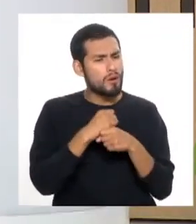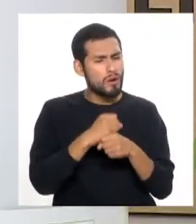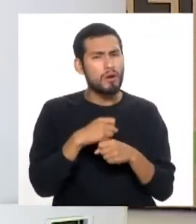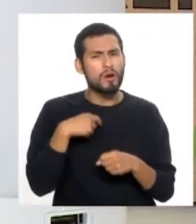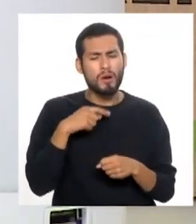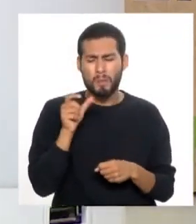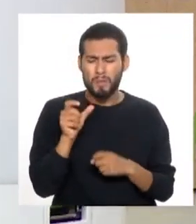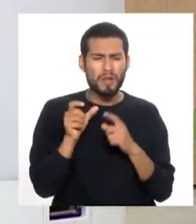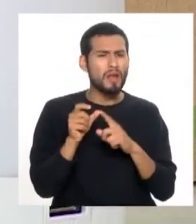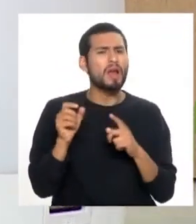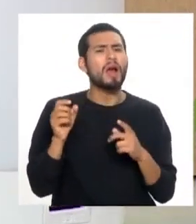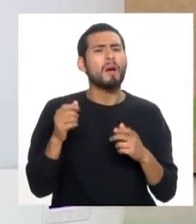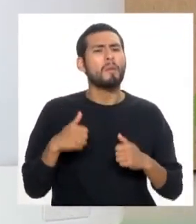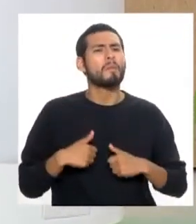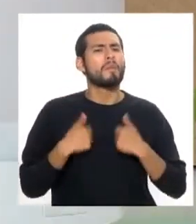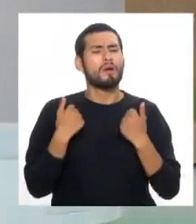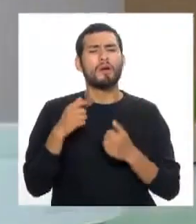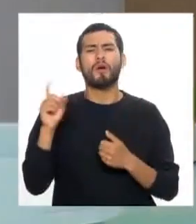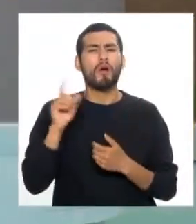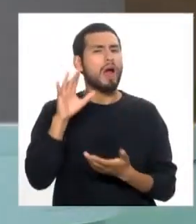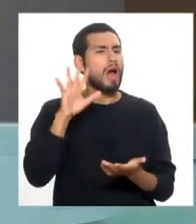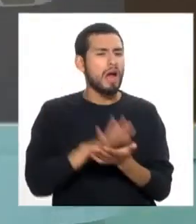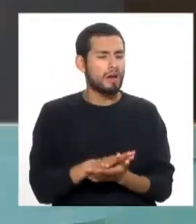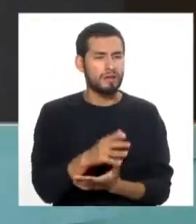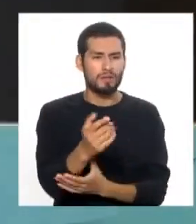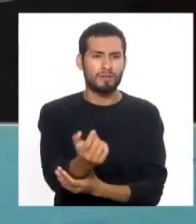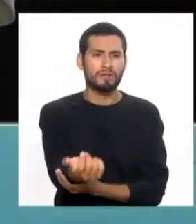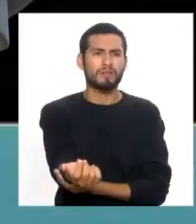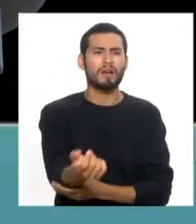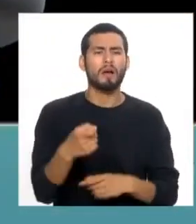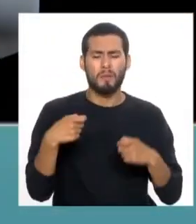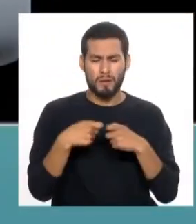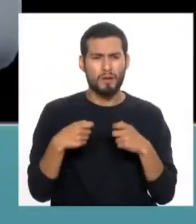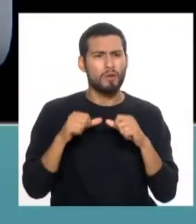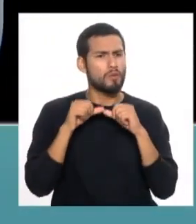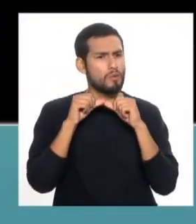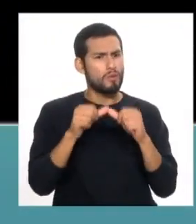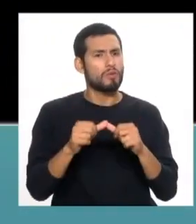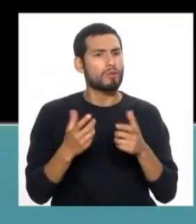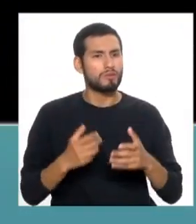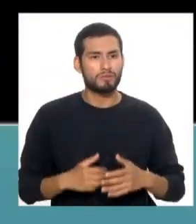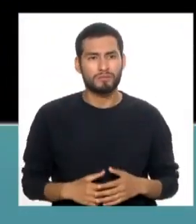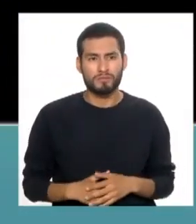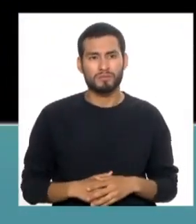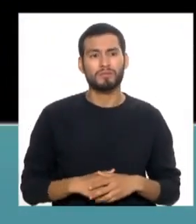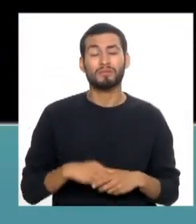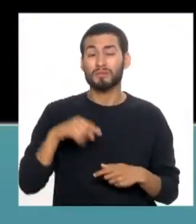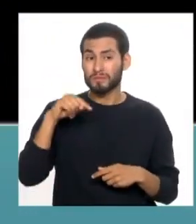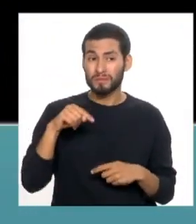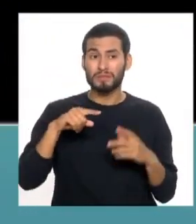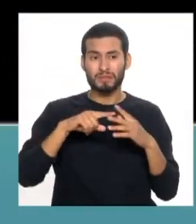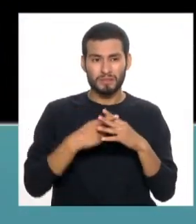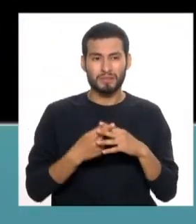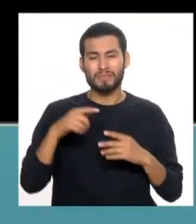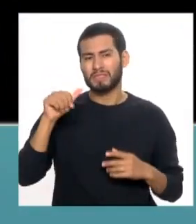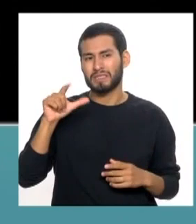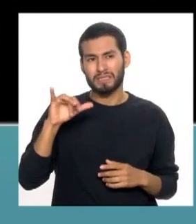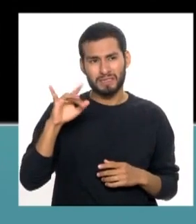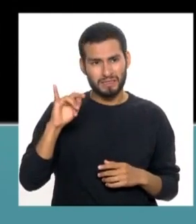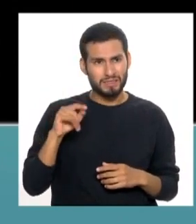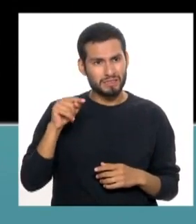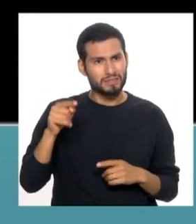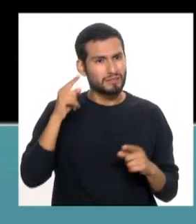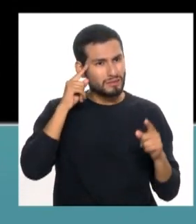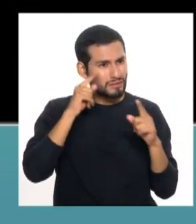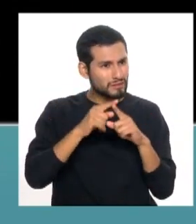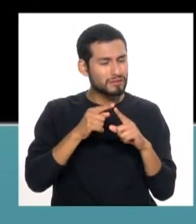biológica, una pila que no se acabe, ¿no? O sea, una pila que pueda durarles, ¿no? A partir de ahí nace Alinti, con ese